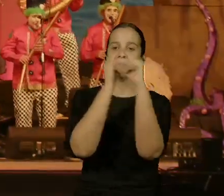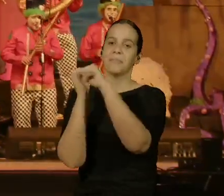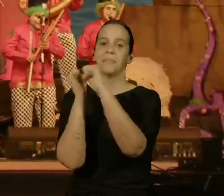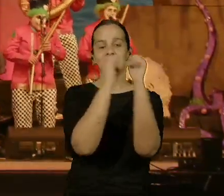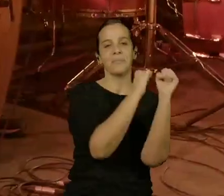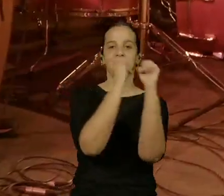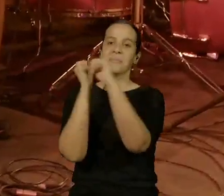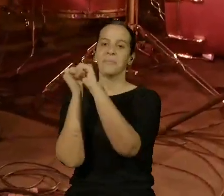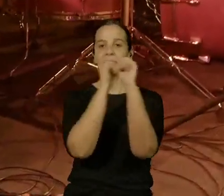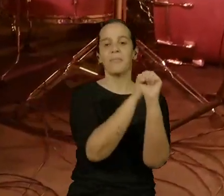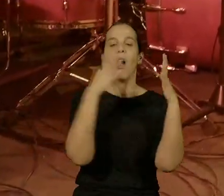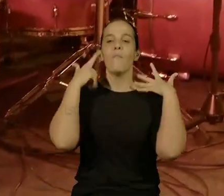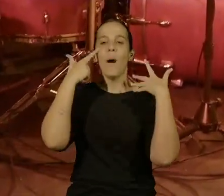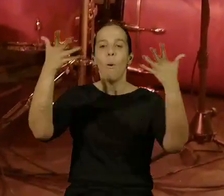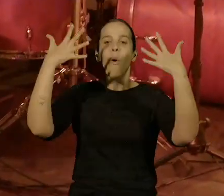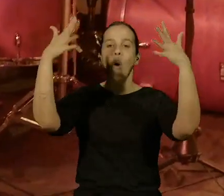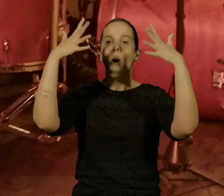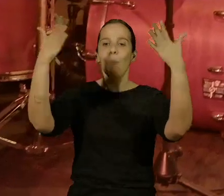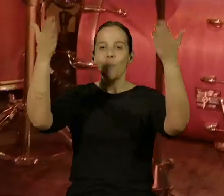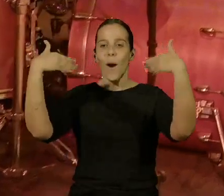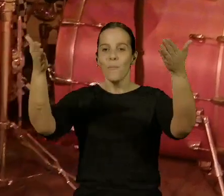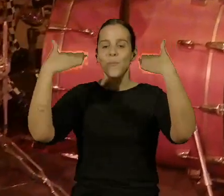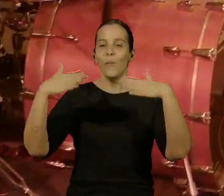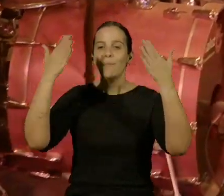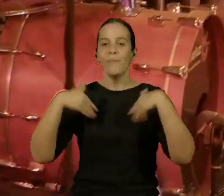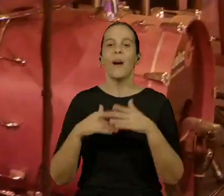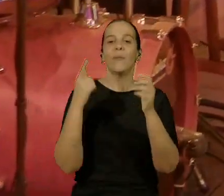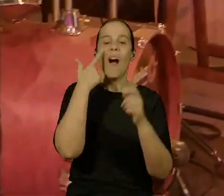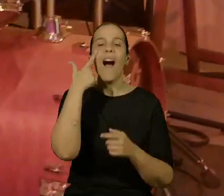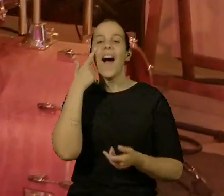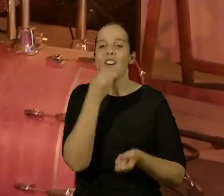Vamos, vamos las palmitas, vámonos que nos vamos. Voy a calentar esto, que ahora empieza lo